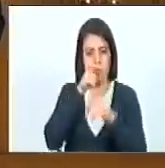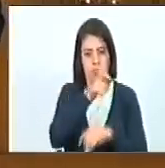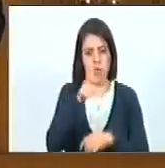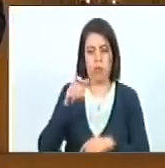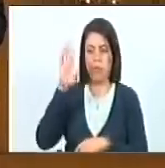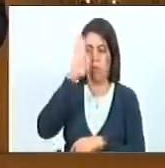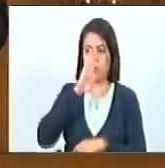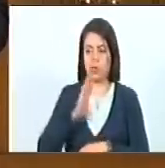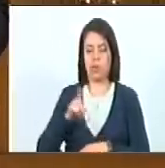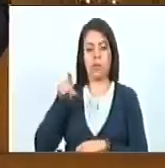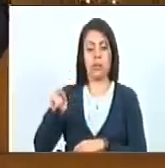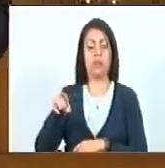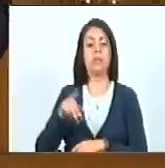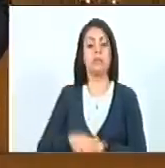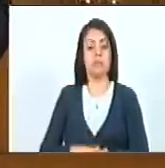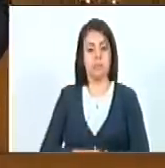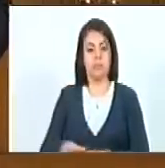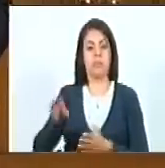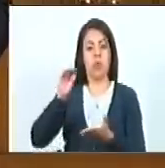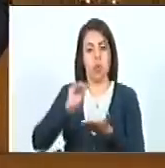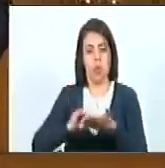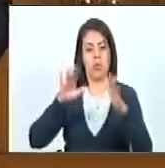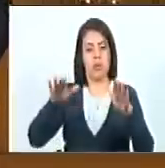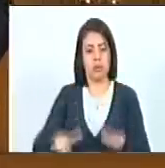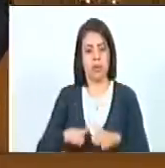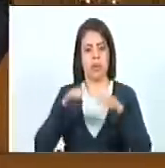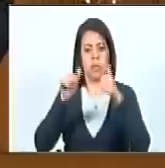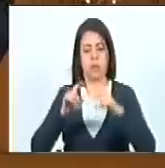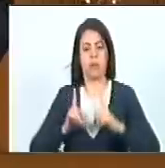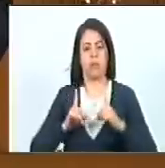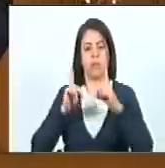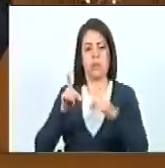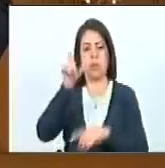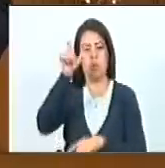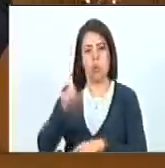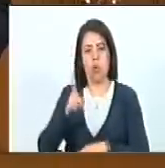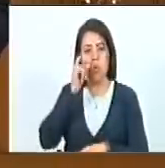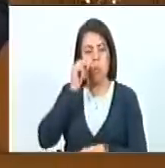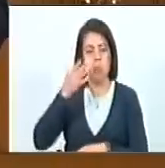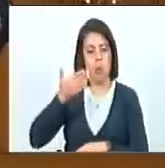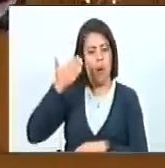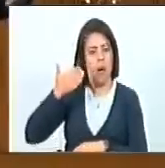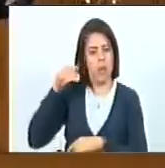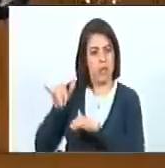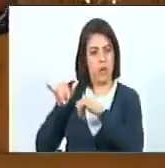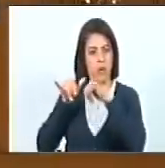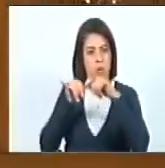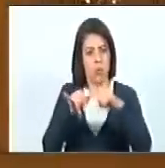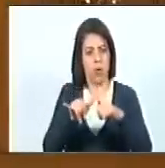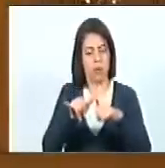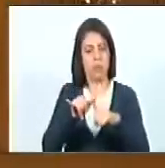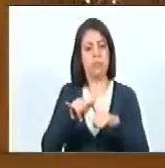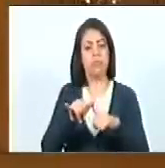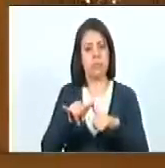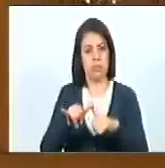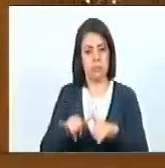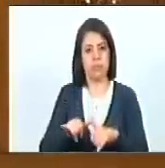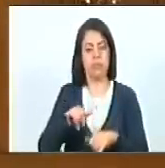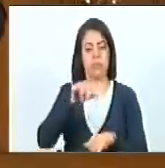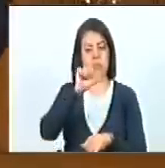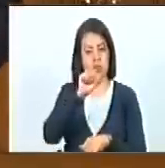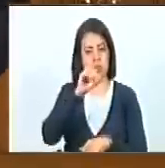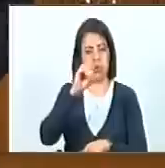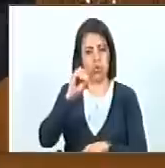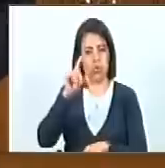Brasil, salió a rescatar la dignidad de un hombre que desde muy temprano, igual que el compañero camarada Soto